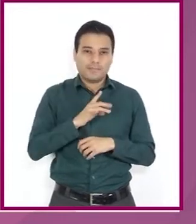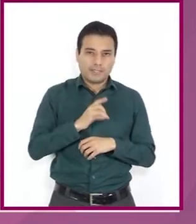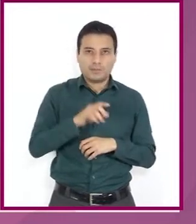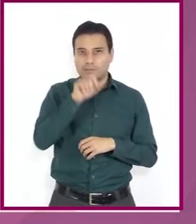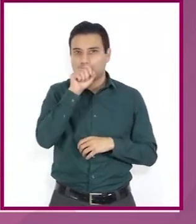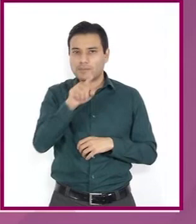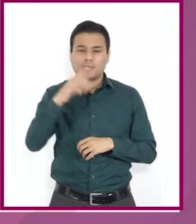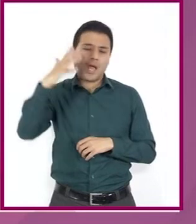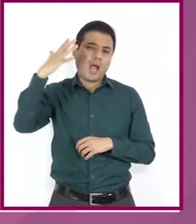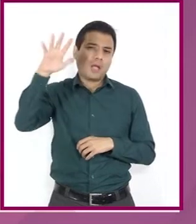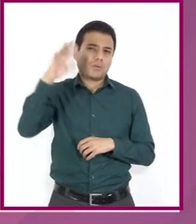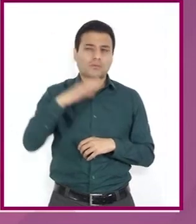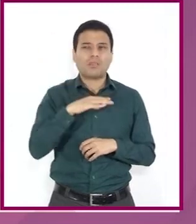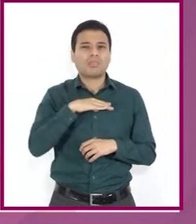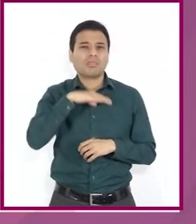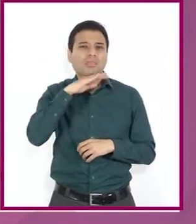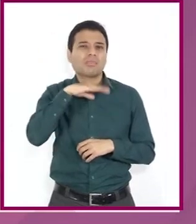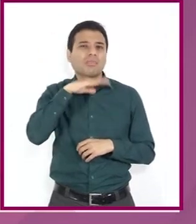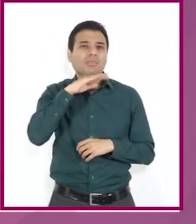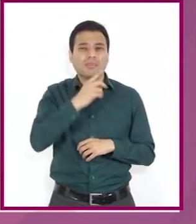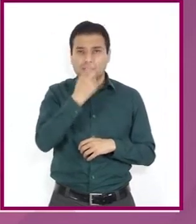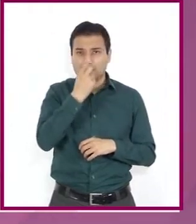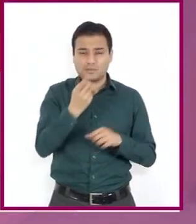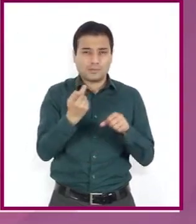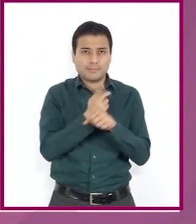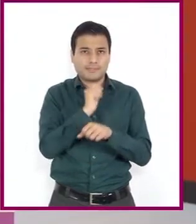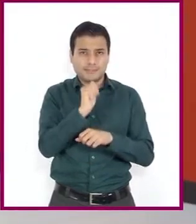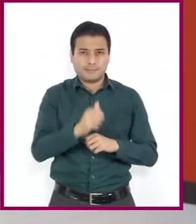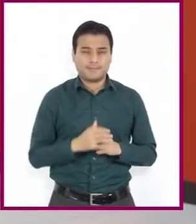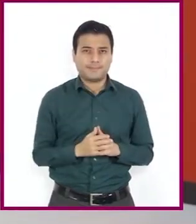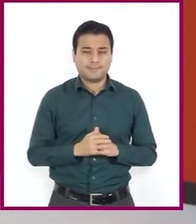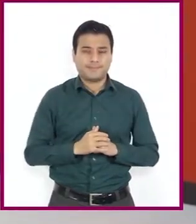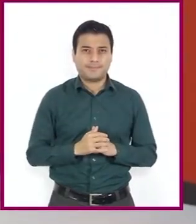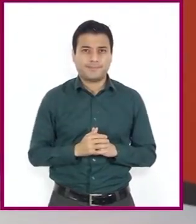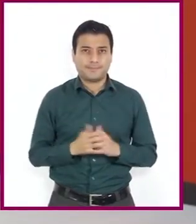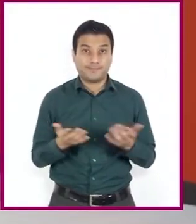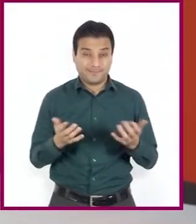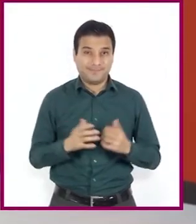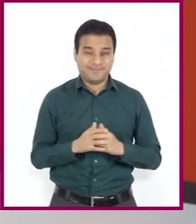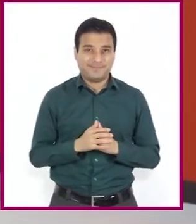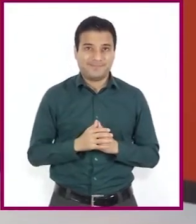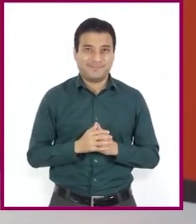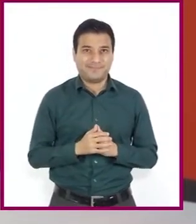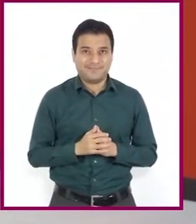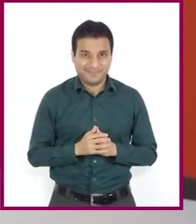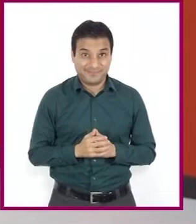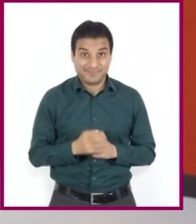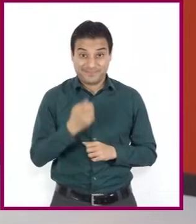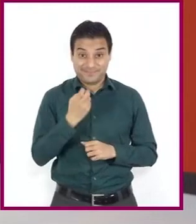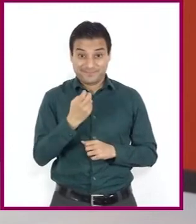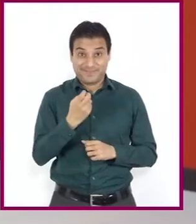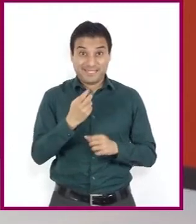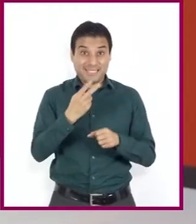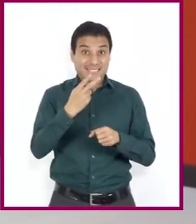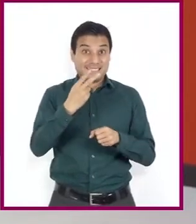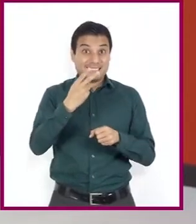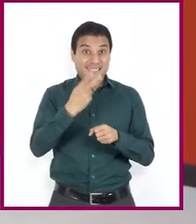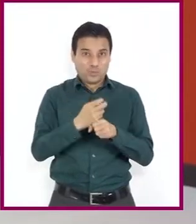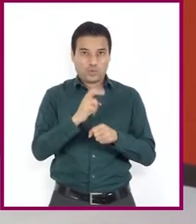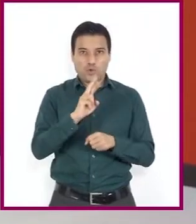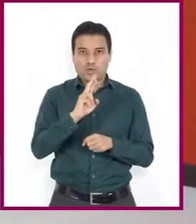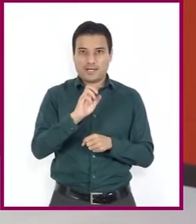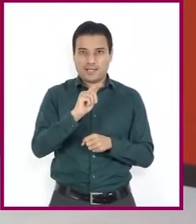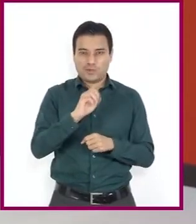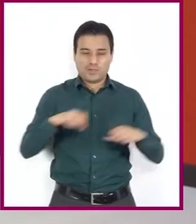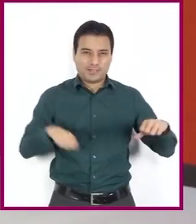los adultos que lo rodean. Para cumplir totalmente este segundo reto, solo nos falta